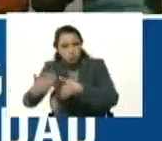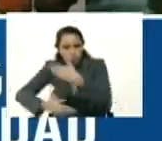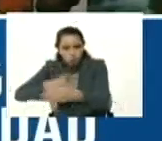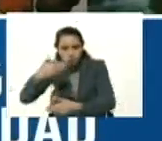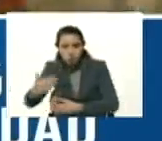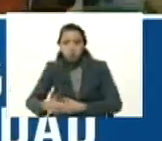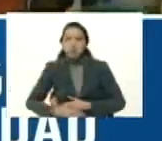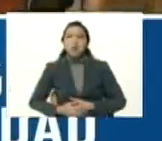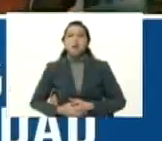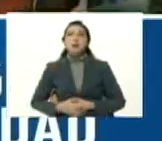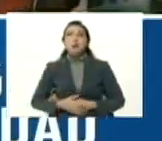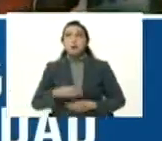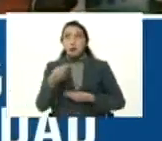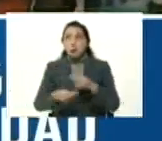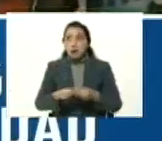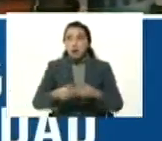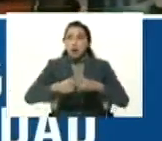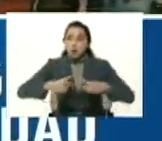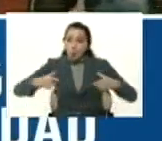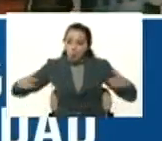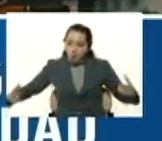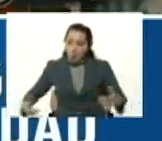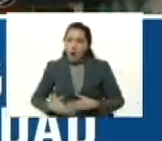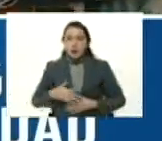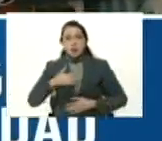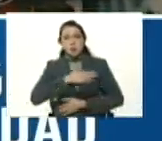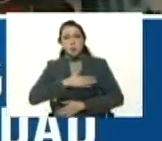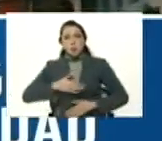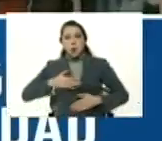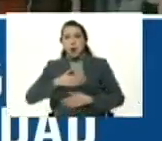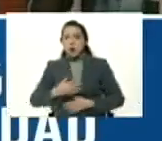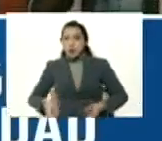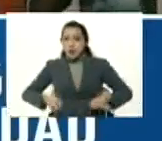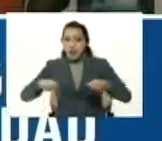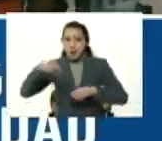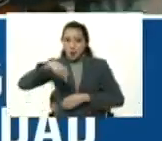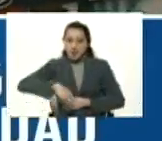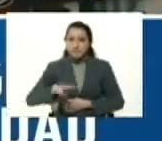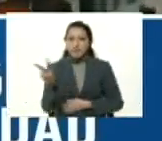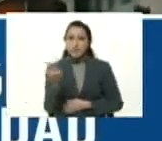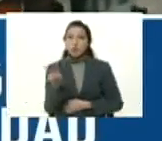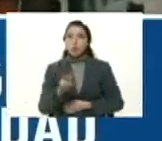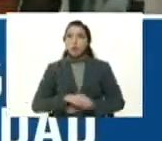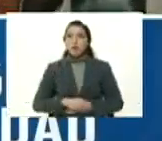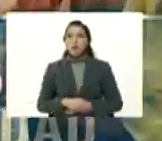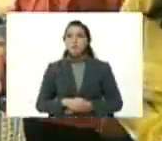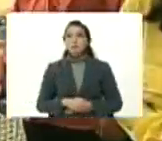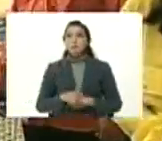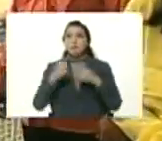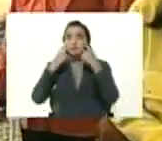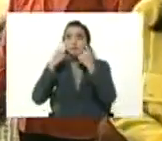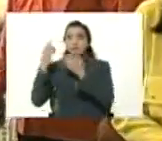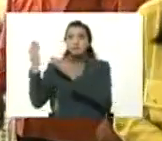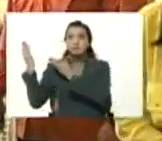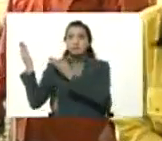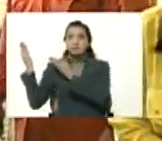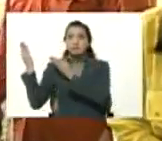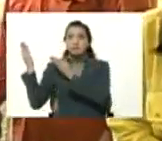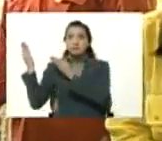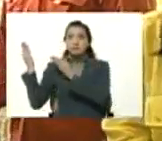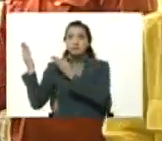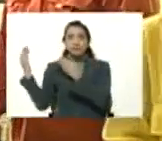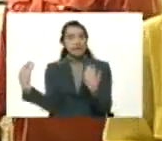capacidad de satisfacción de la necesidad del mercado, puede exportar. Mira esto, ¿vale? Esto es verdaderamente